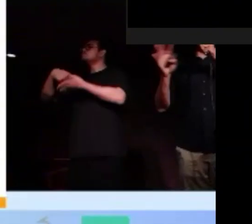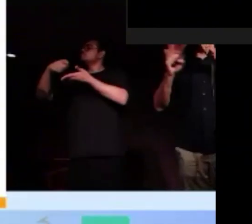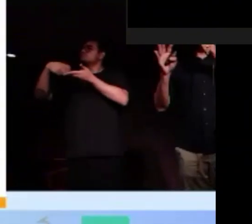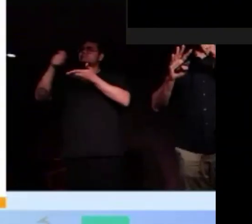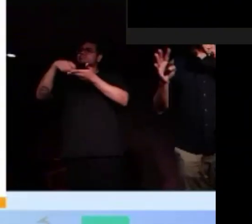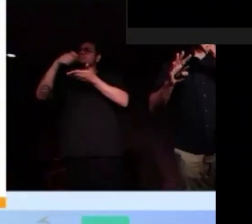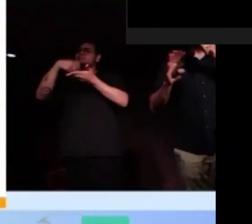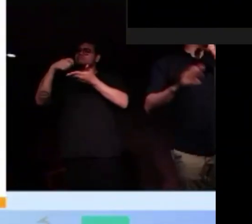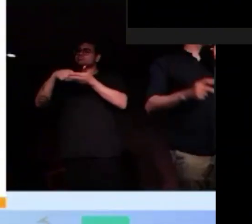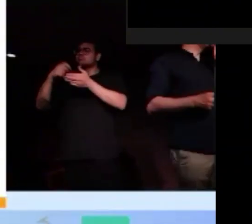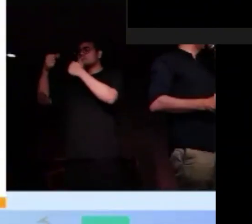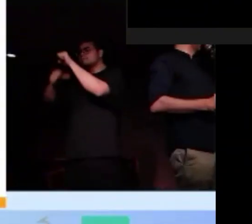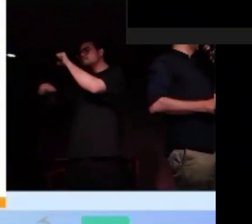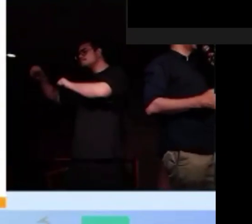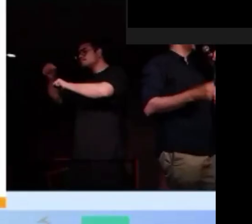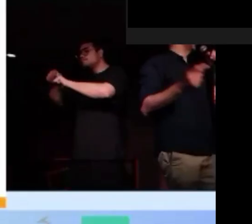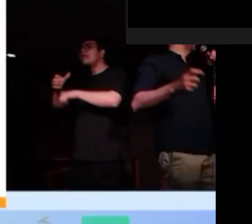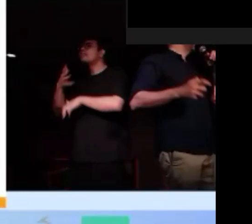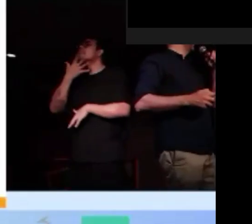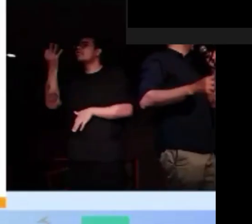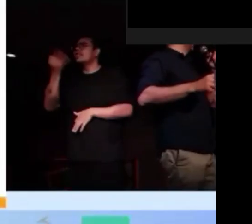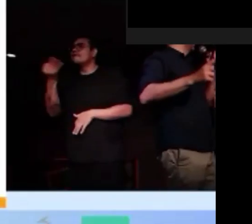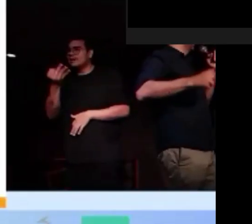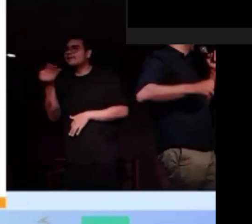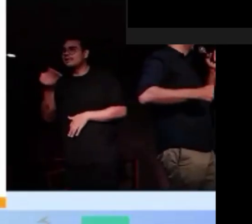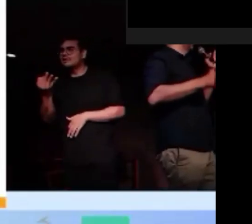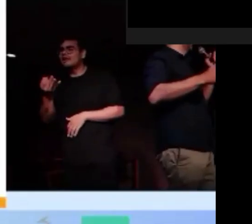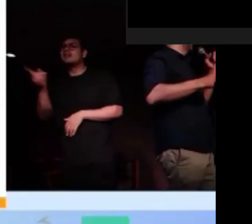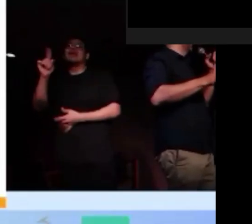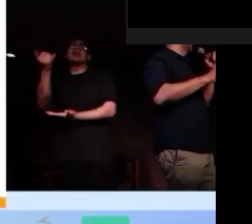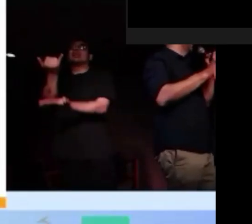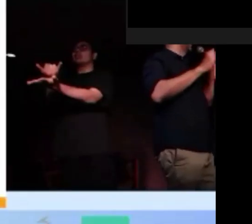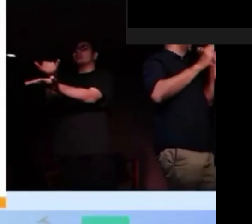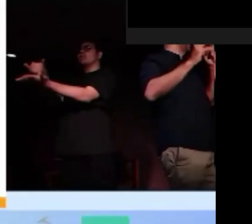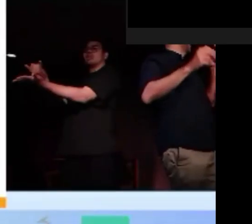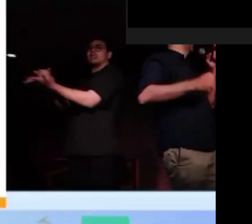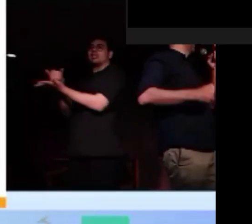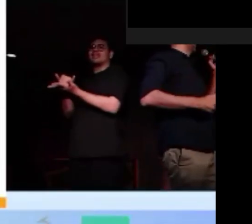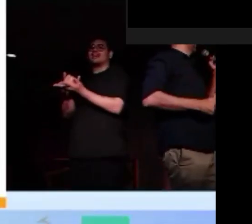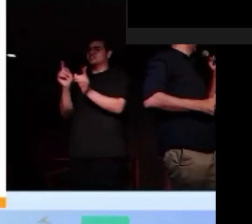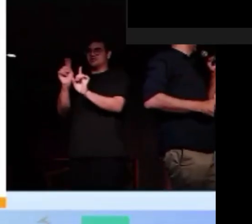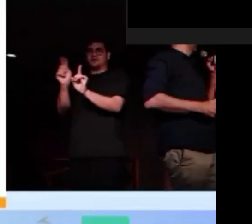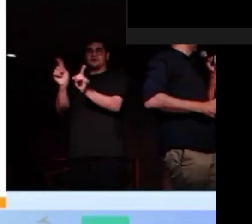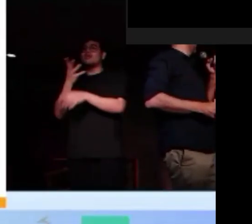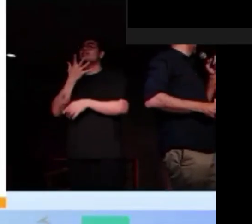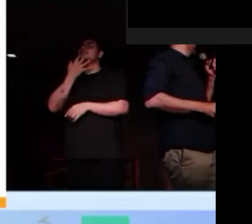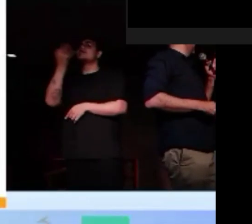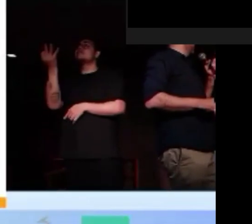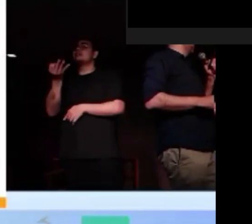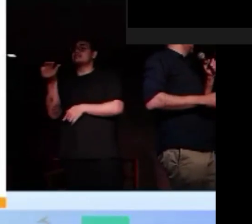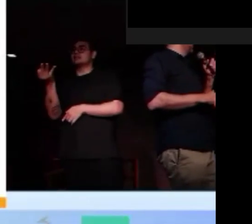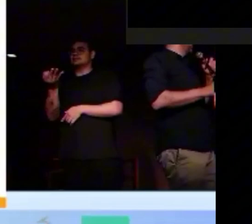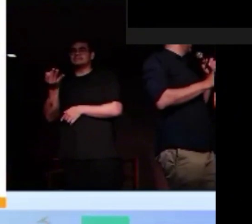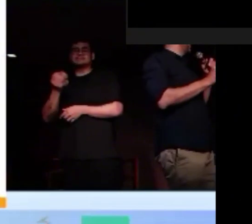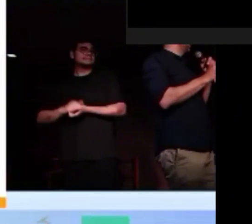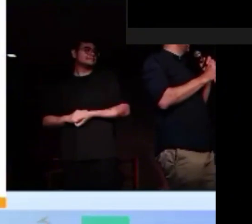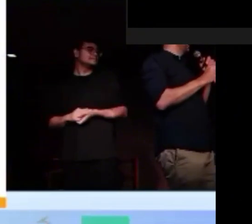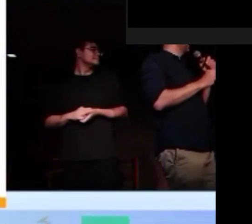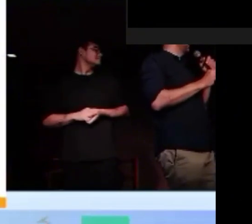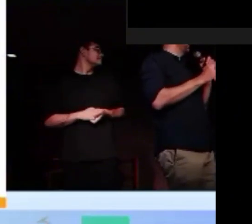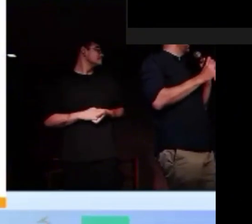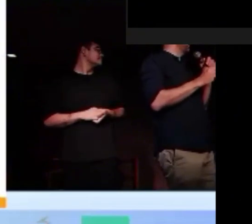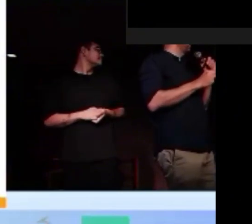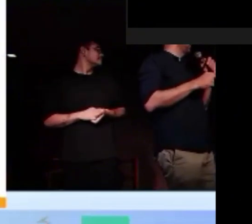sea, era real, o sea, no era que íbamos a hacer algo así rápido. Lo lindo fue que después de